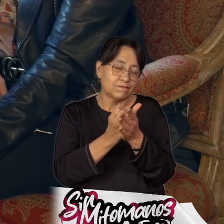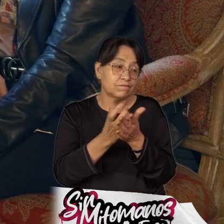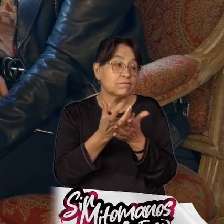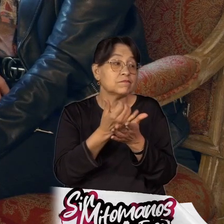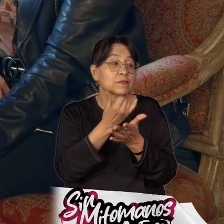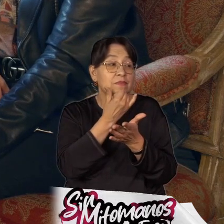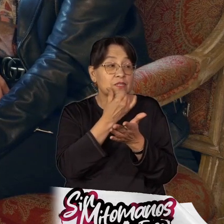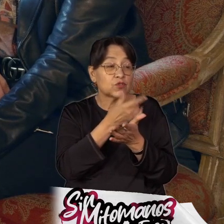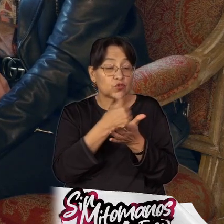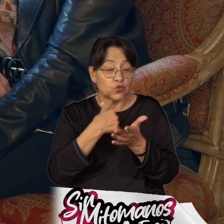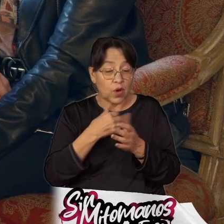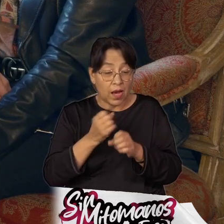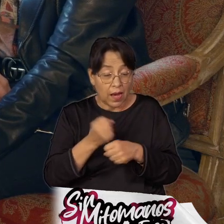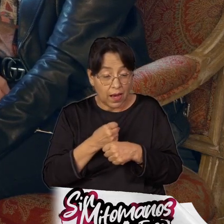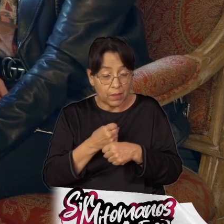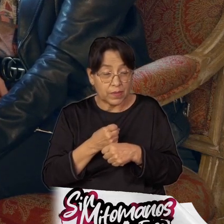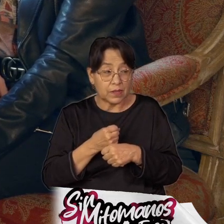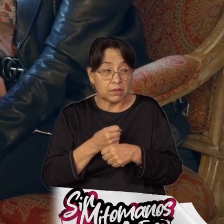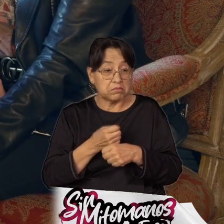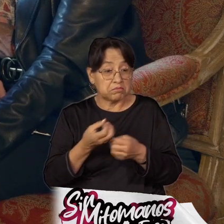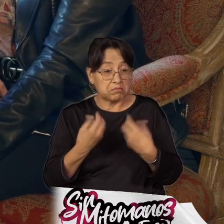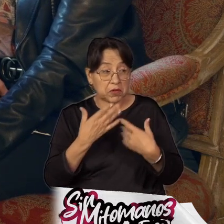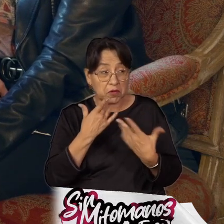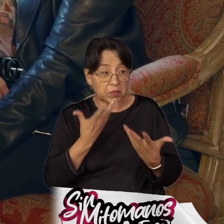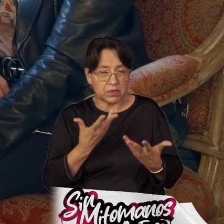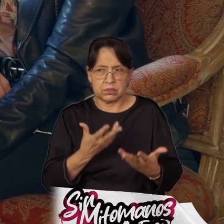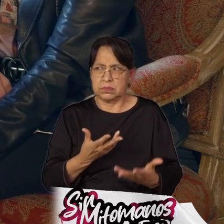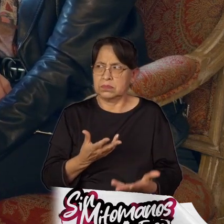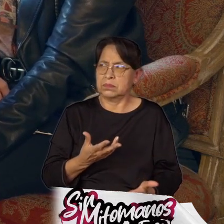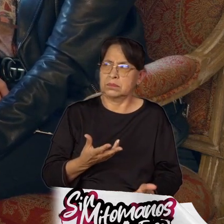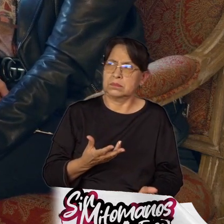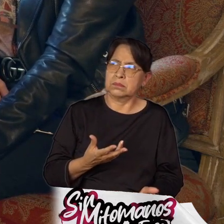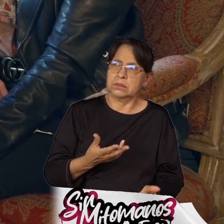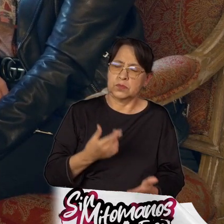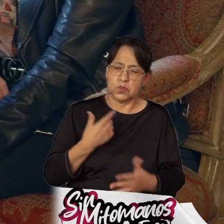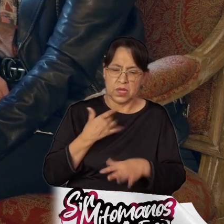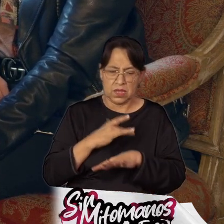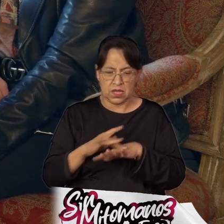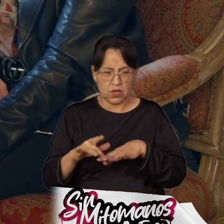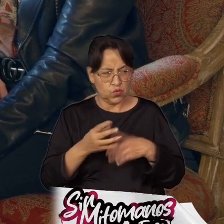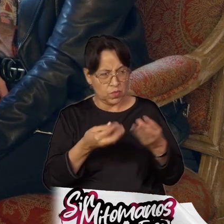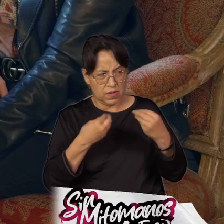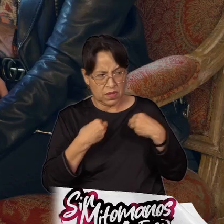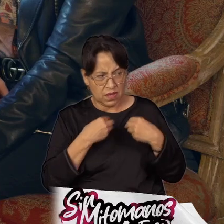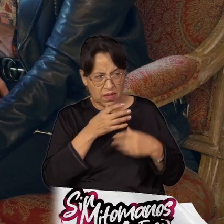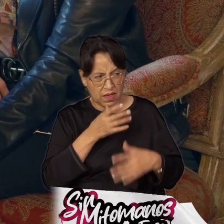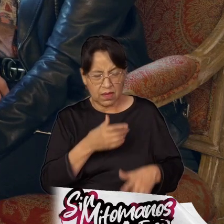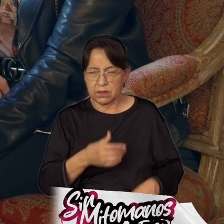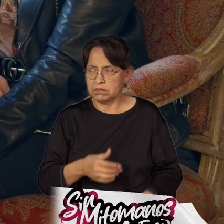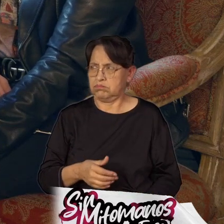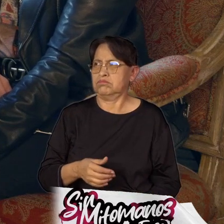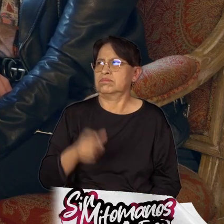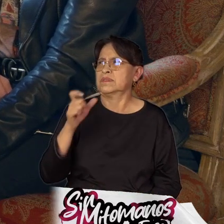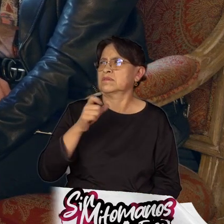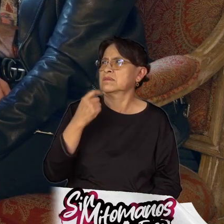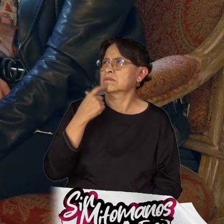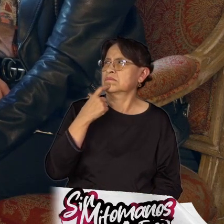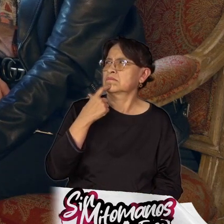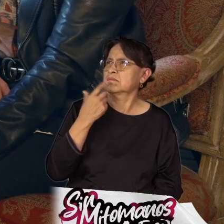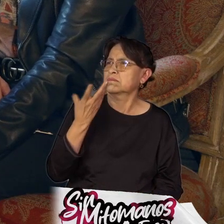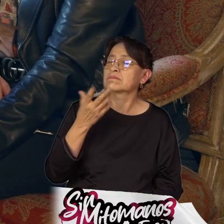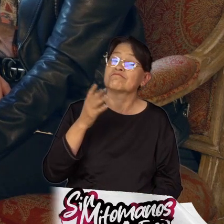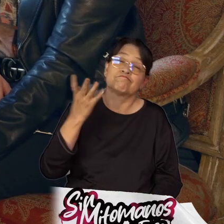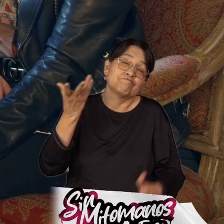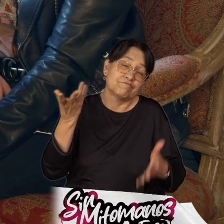les dices, tuve hambre y no me diste de comer, estaba desnudo y no me vestisteis. Y